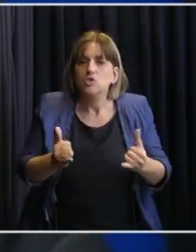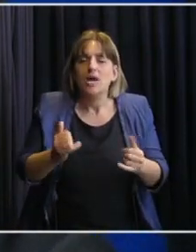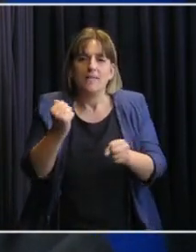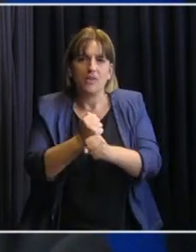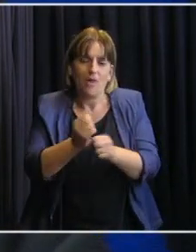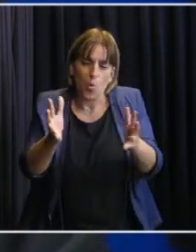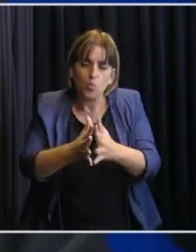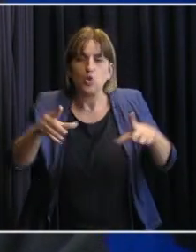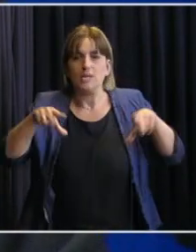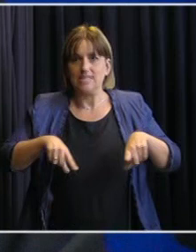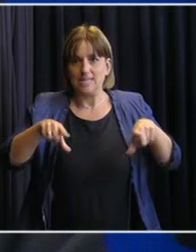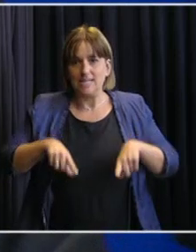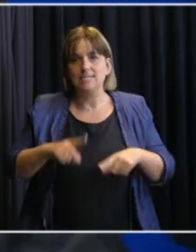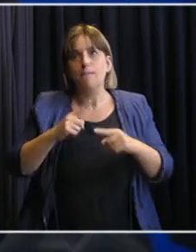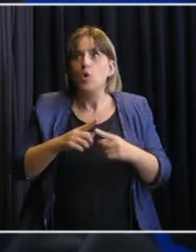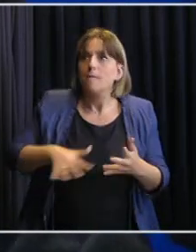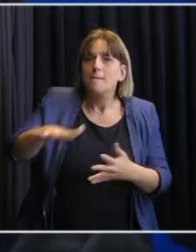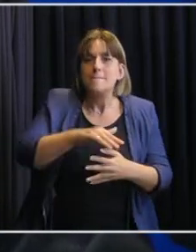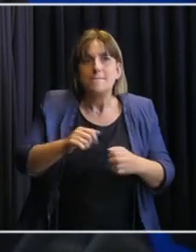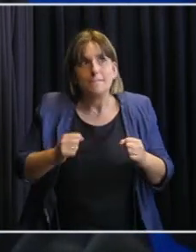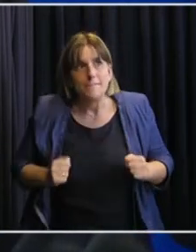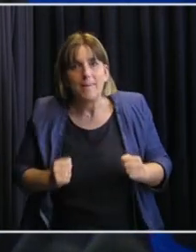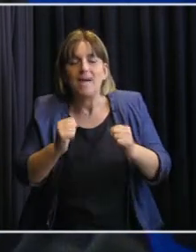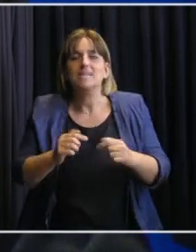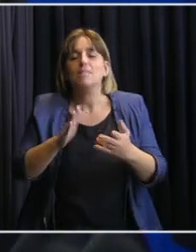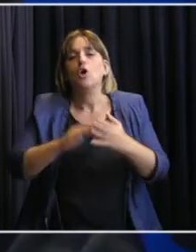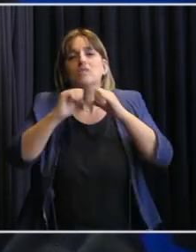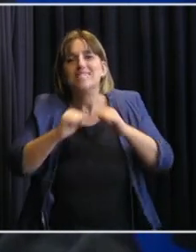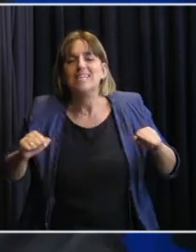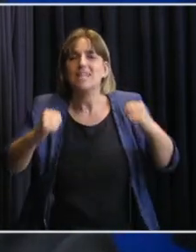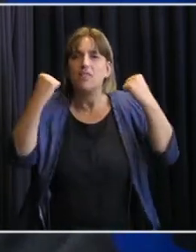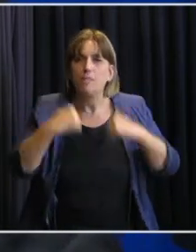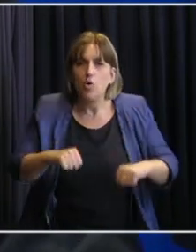trabajos para las plazas, con las personas de deporte, para el de deporte.